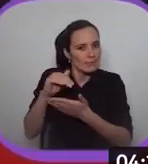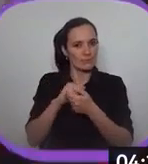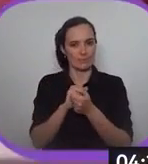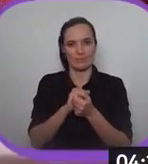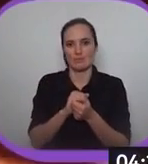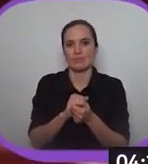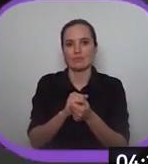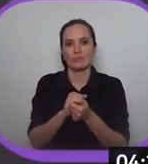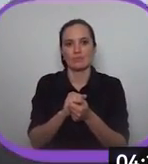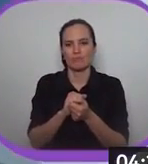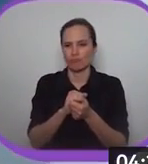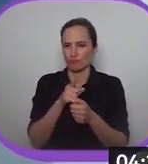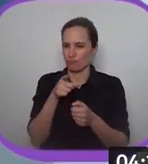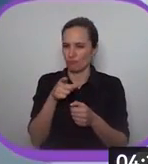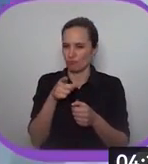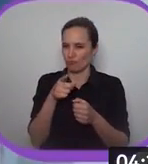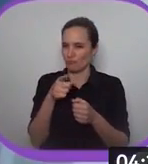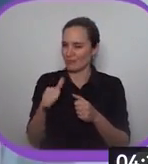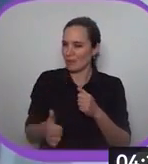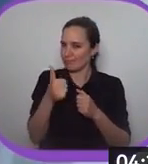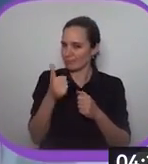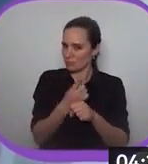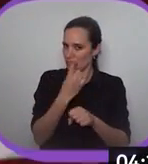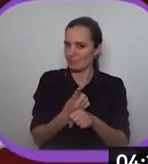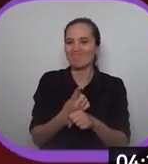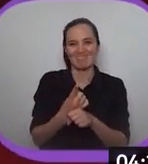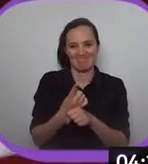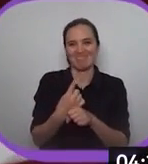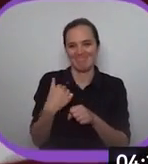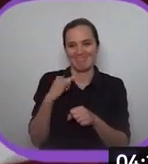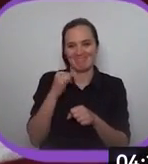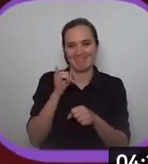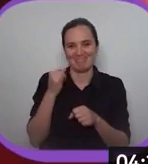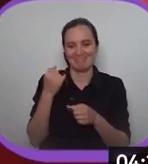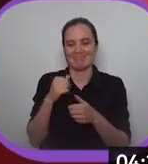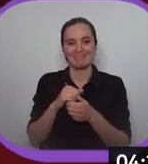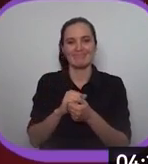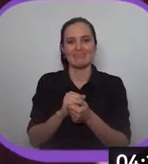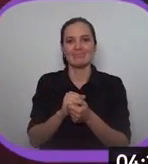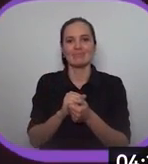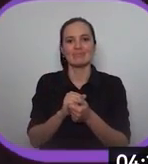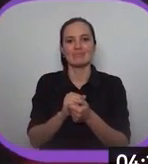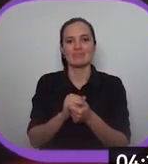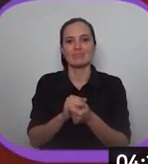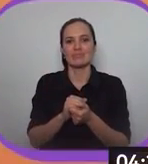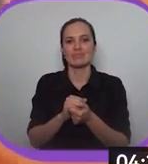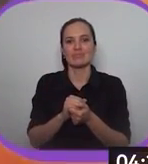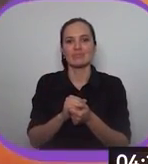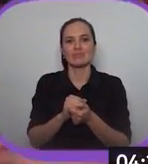robótico! ¡Orgánico! ¡No podrás ganar! Te haré una nueva ranura de expansión, Semerik.